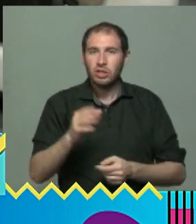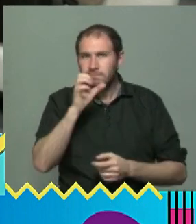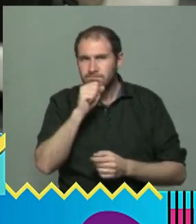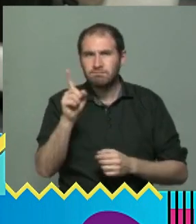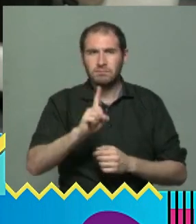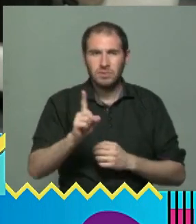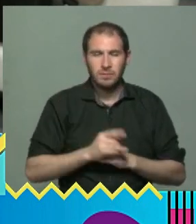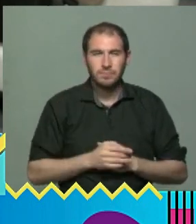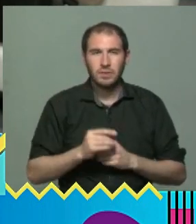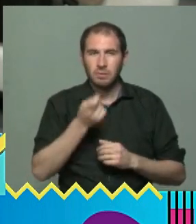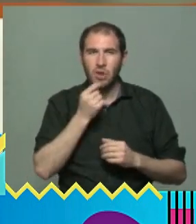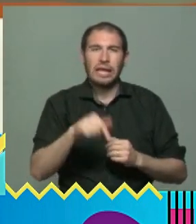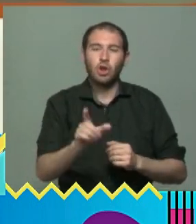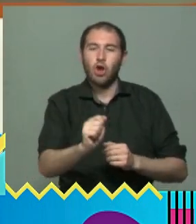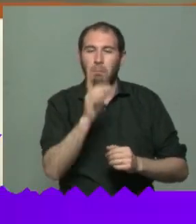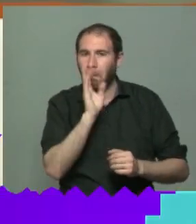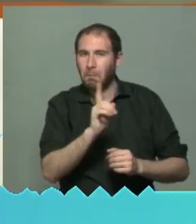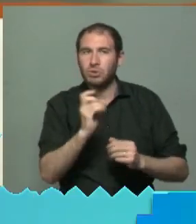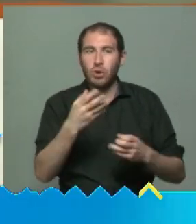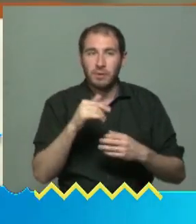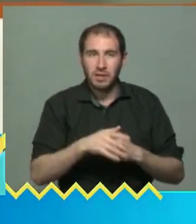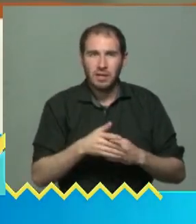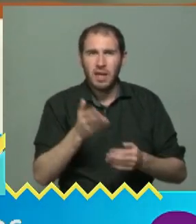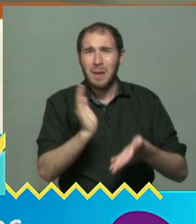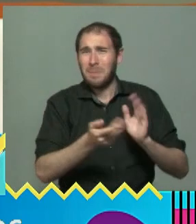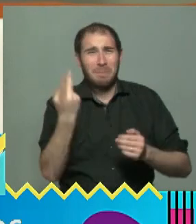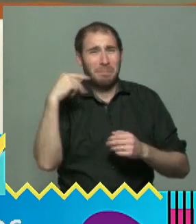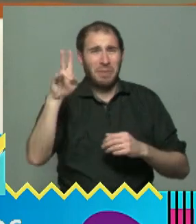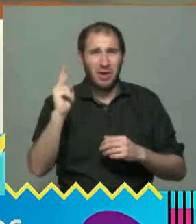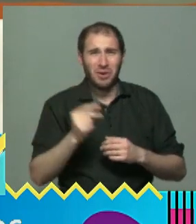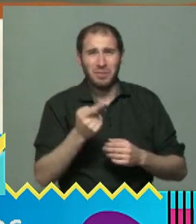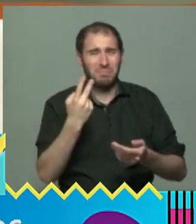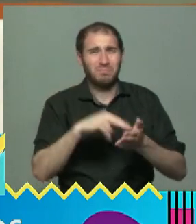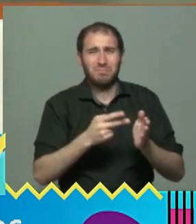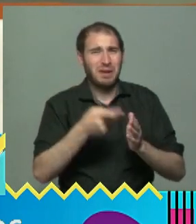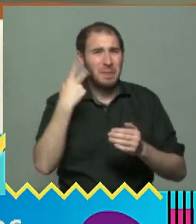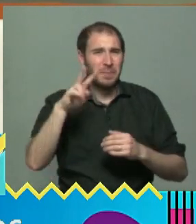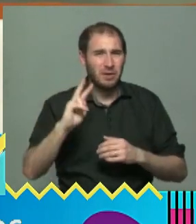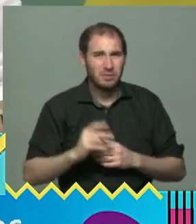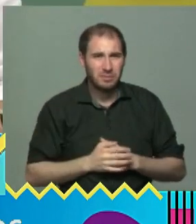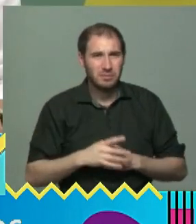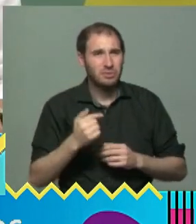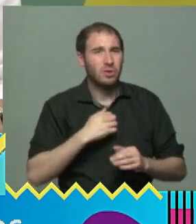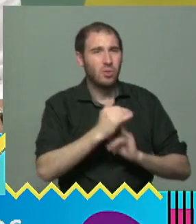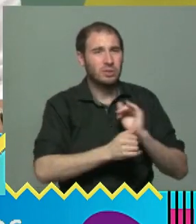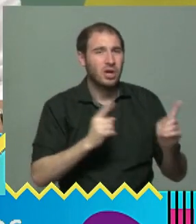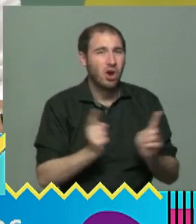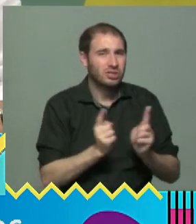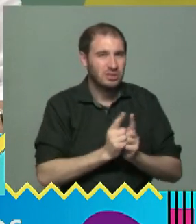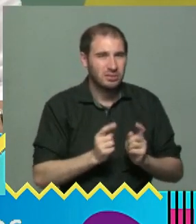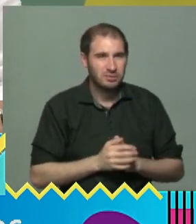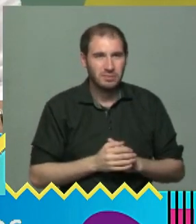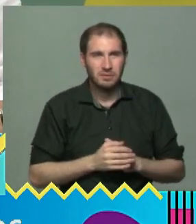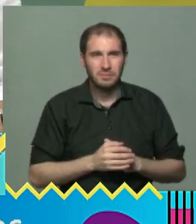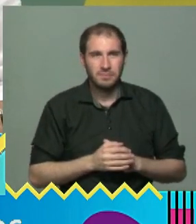secreto, ¿no? No a esto de no, es un secreto, Bien. no digas nada, porque los vulneramos más, los hacemos más vulnerables aparte. Bien. Yo quería comentar algo muy cortito. Sí,